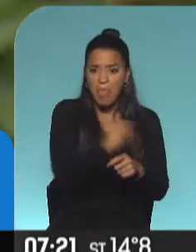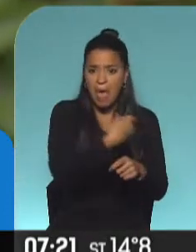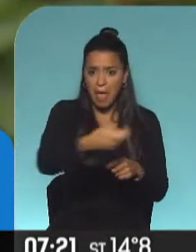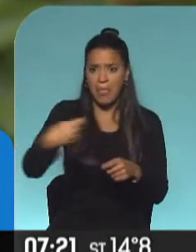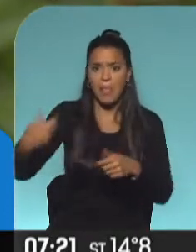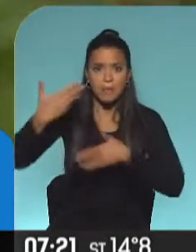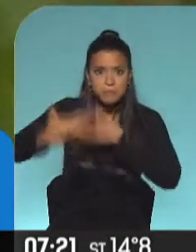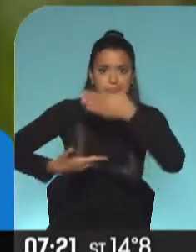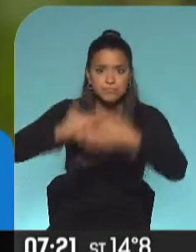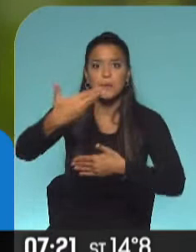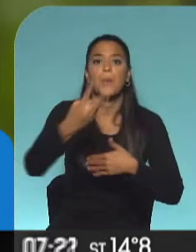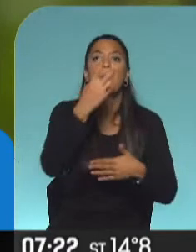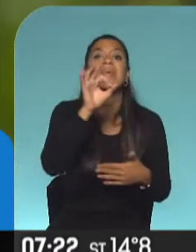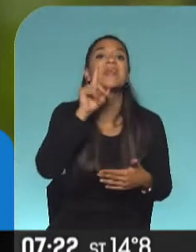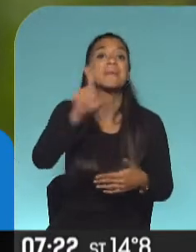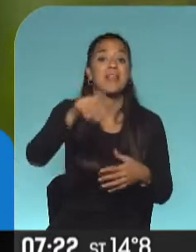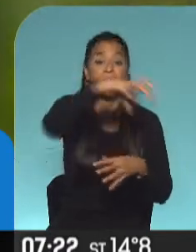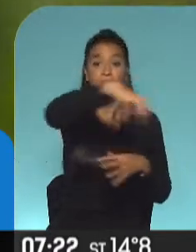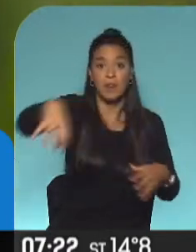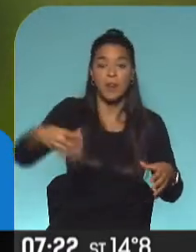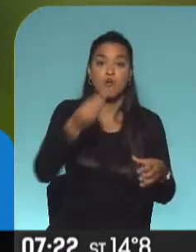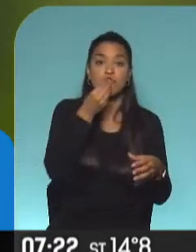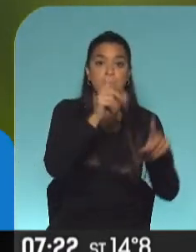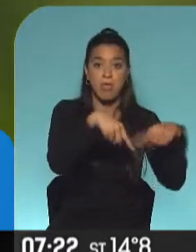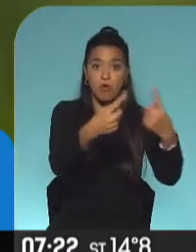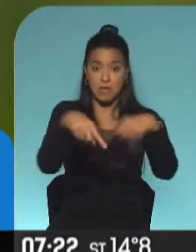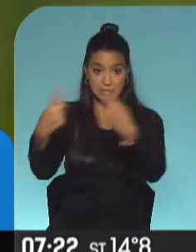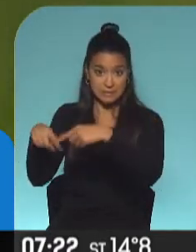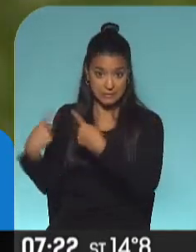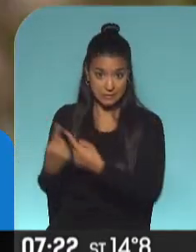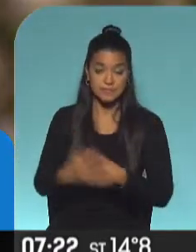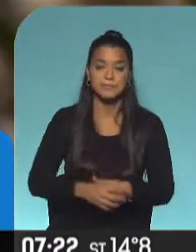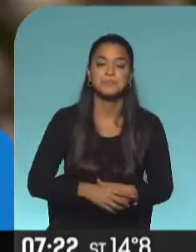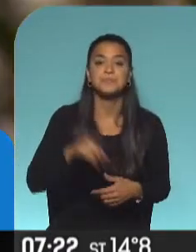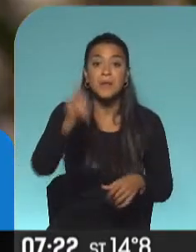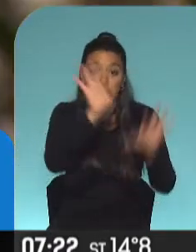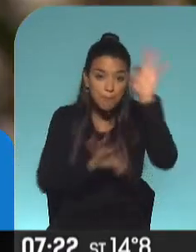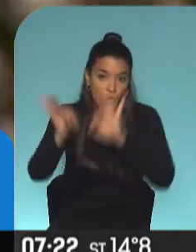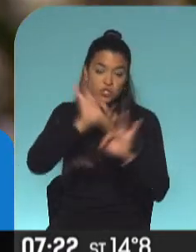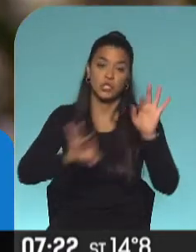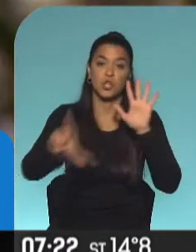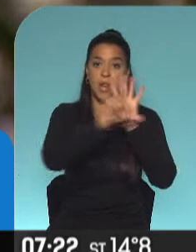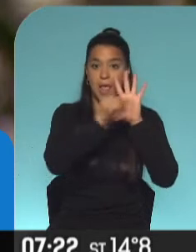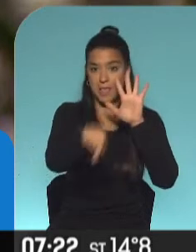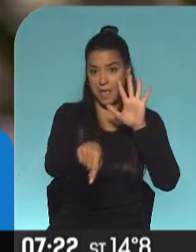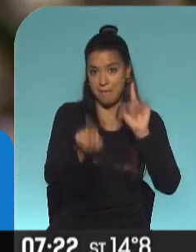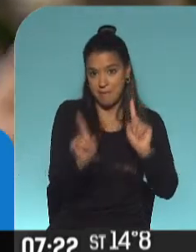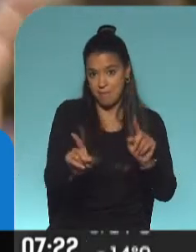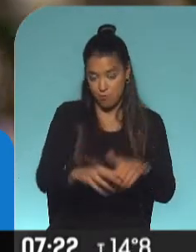a 20.000 comedores este es el por el proyecto de ley